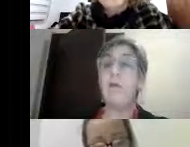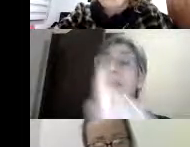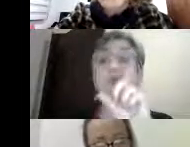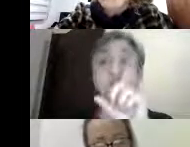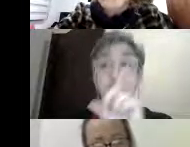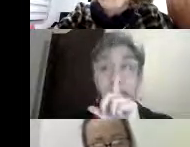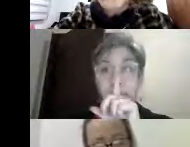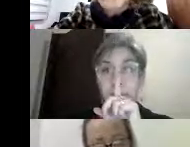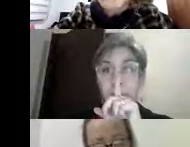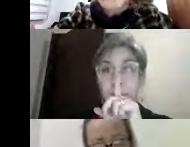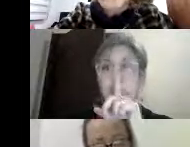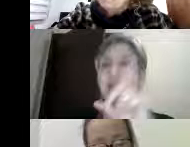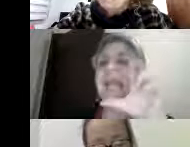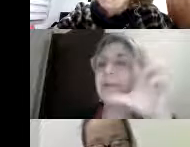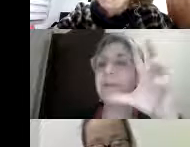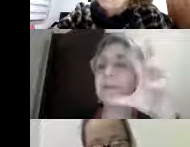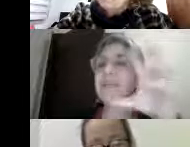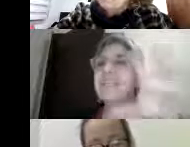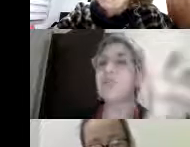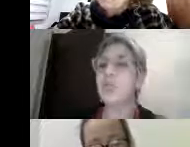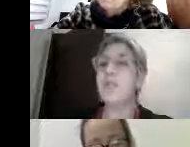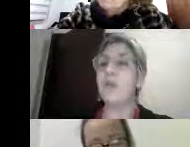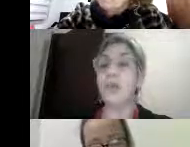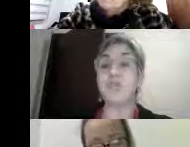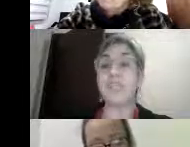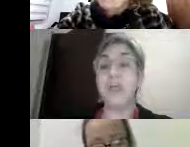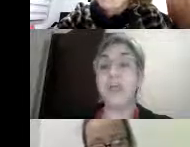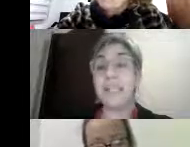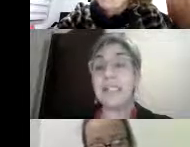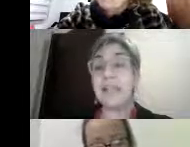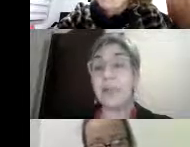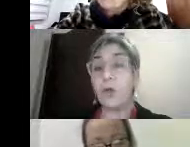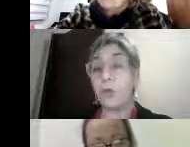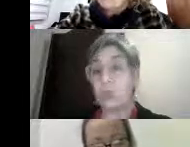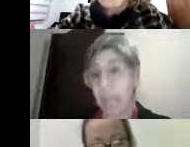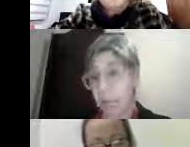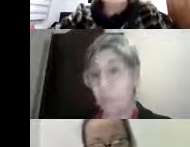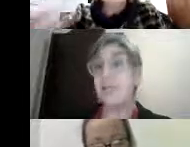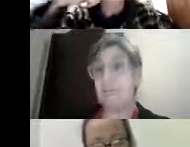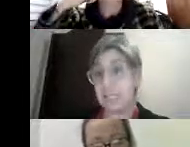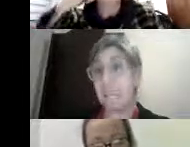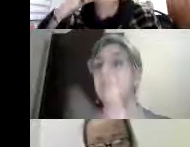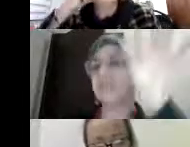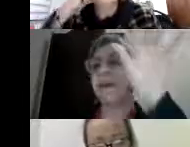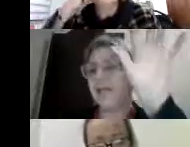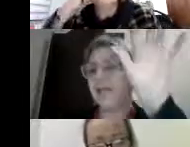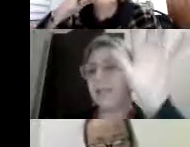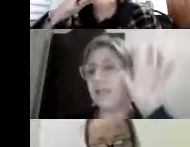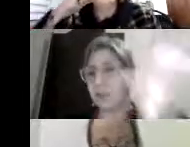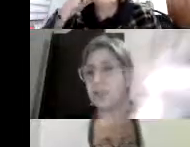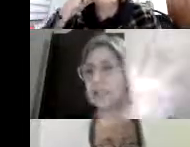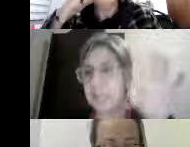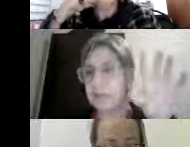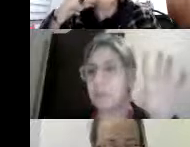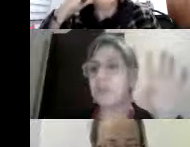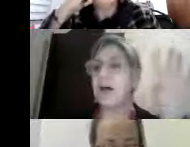de 2011. O sea, la primera evidencia sólida es 2011. La OMS tardó unos años en decir, sí, está bien,